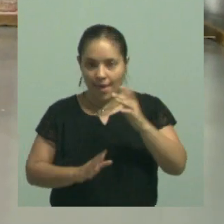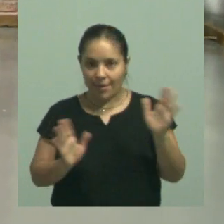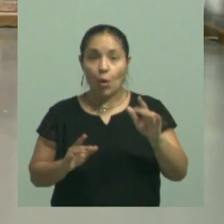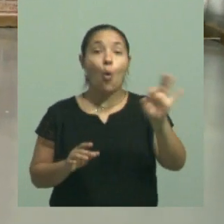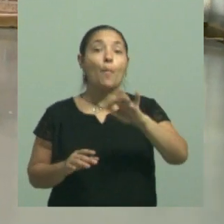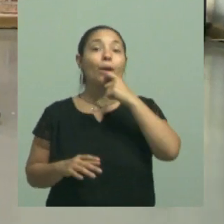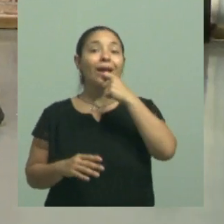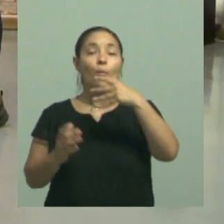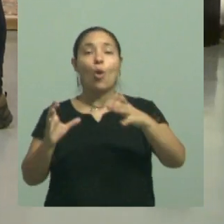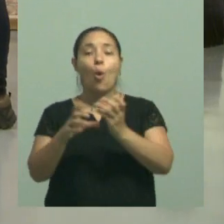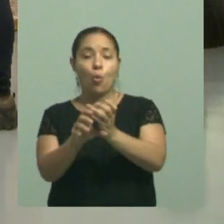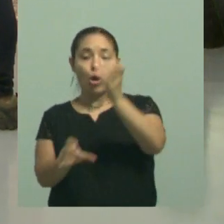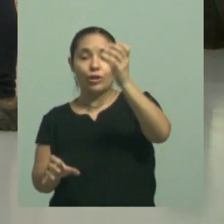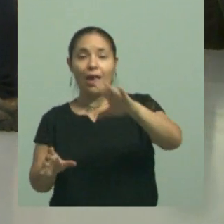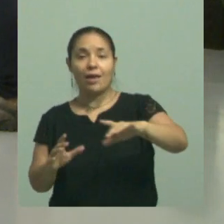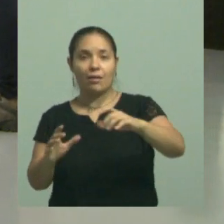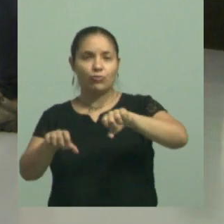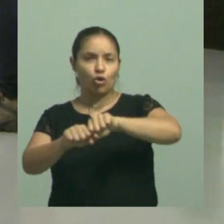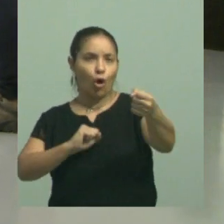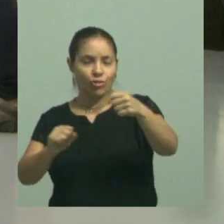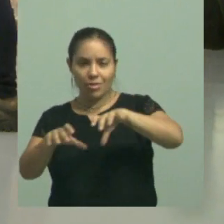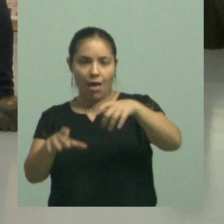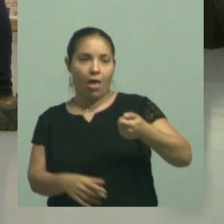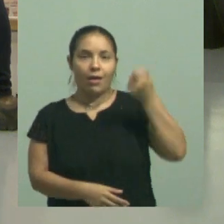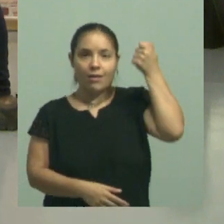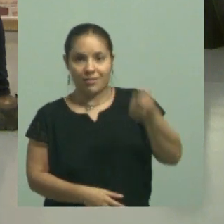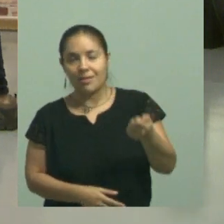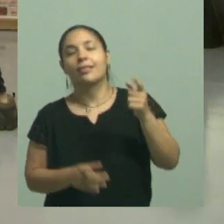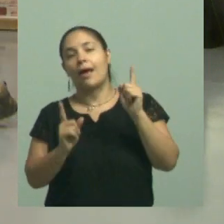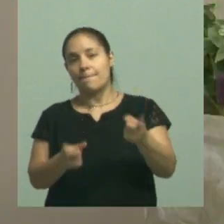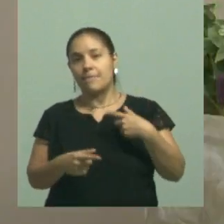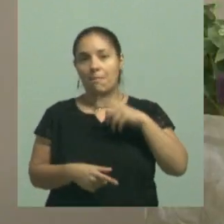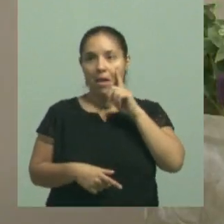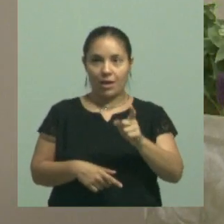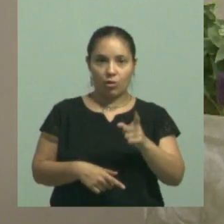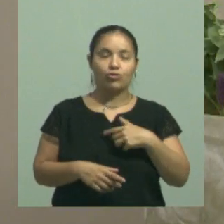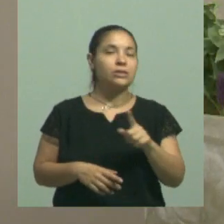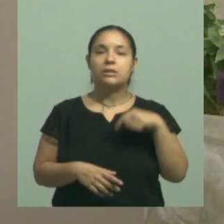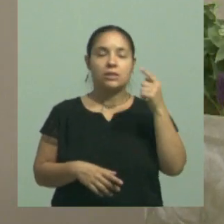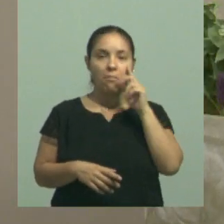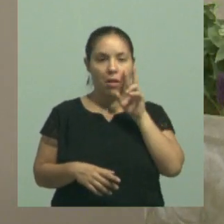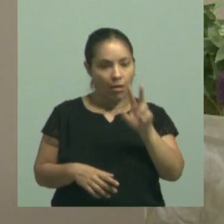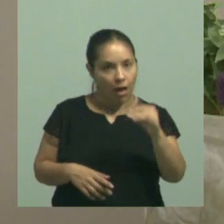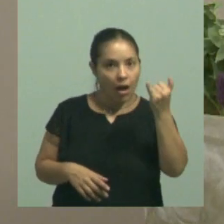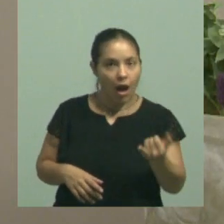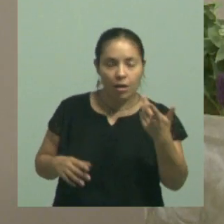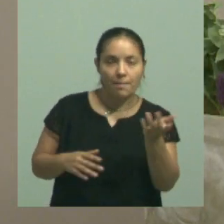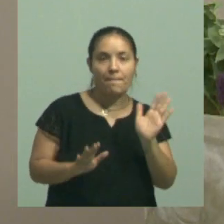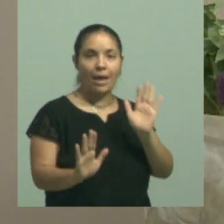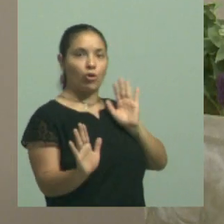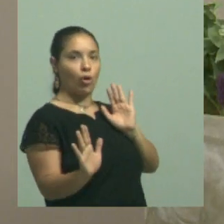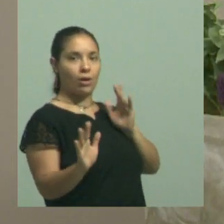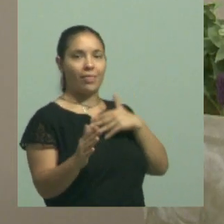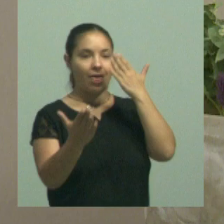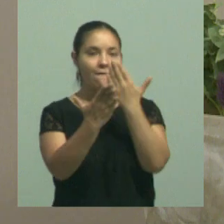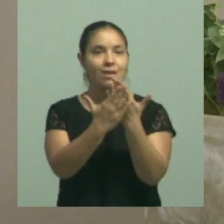él, porque obviamente vas a tratar de hacer esto. Claro. Entonces lo importante es que yo cuando lo vea me corra. Tratar de neutralizar ese movimiento de neutralizarlo.